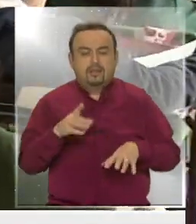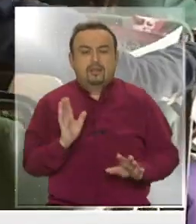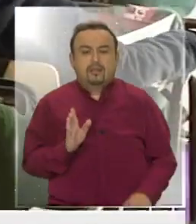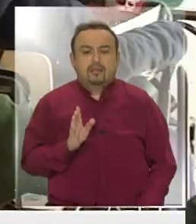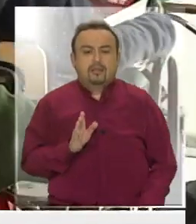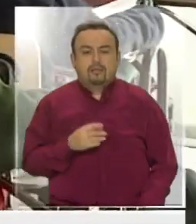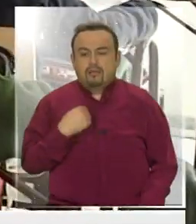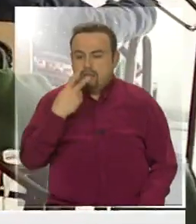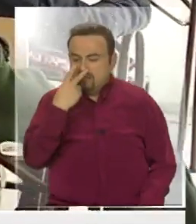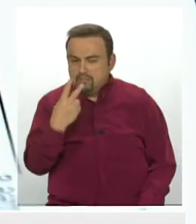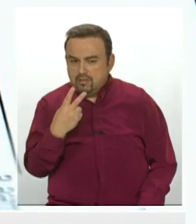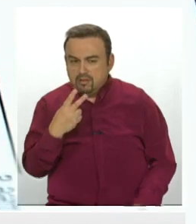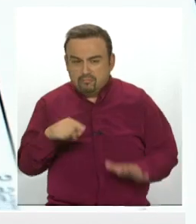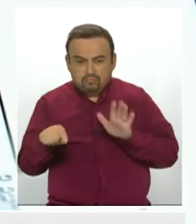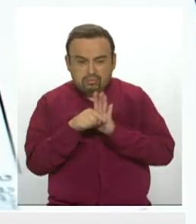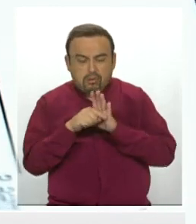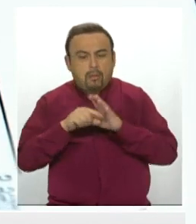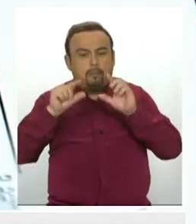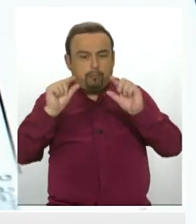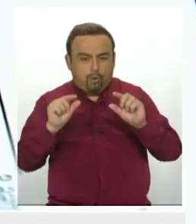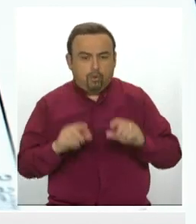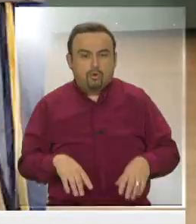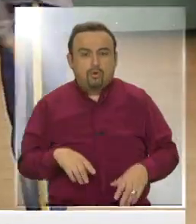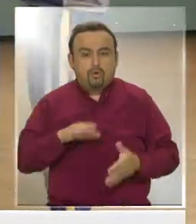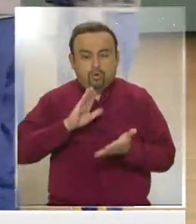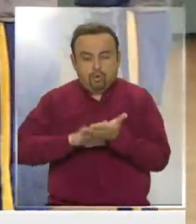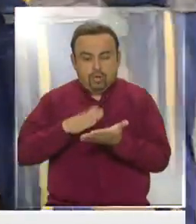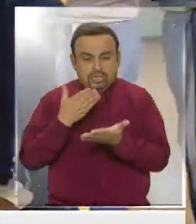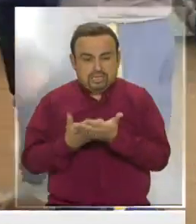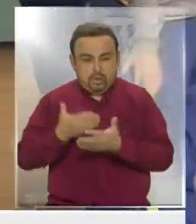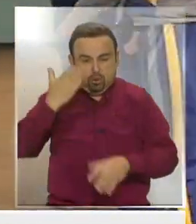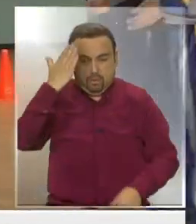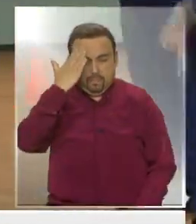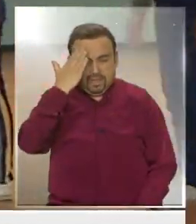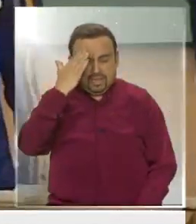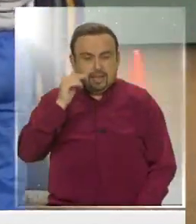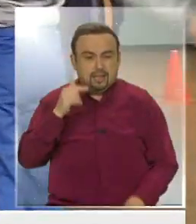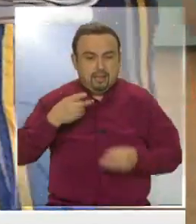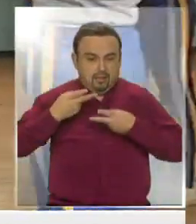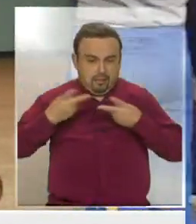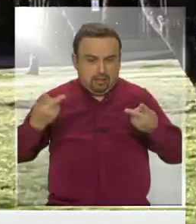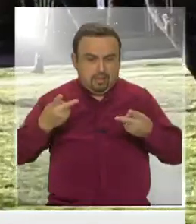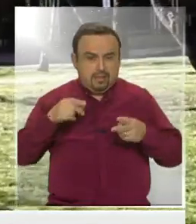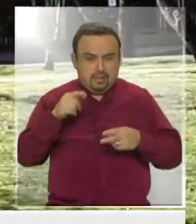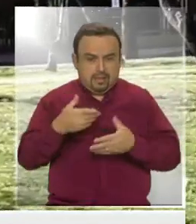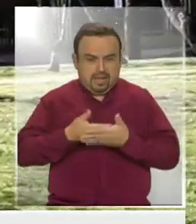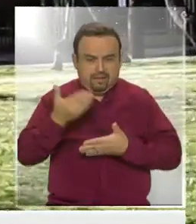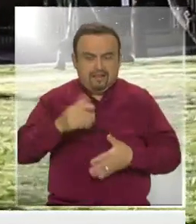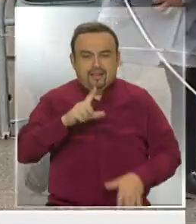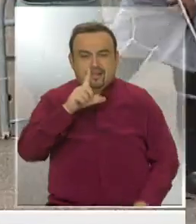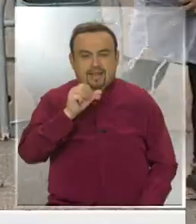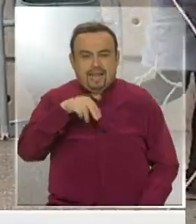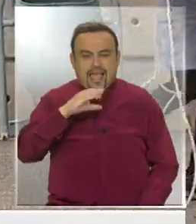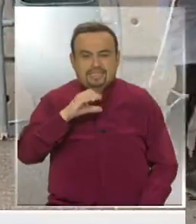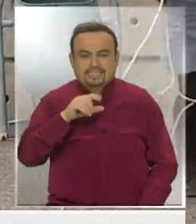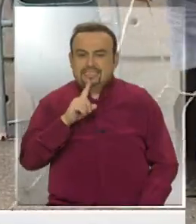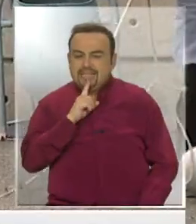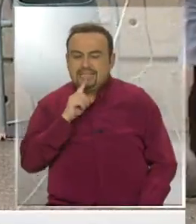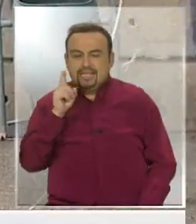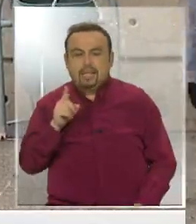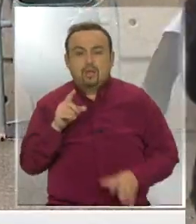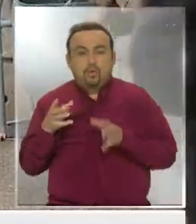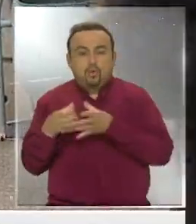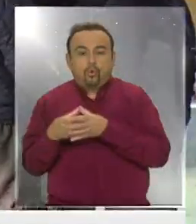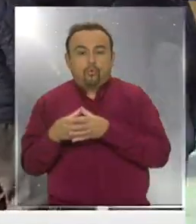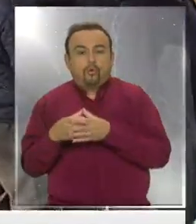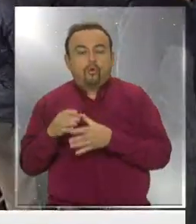poco y el efecto sobre la salud mental que fue publicado en la revista lance por un grupo de médicos de shanghai